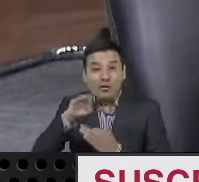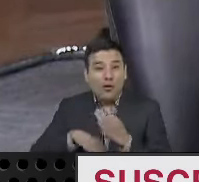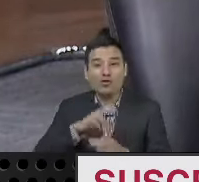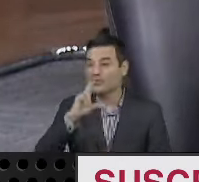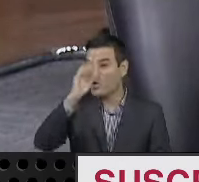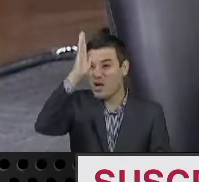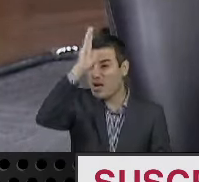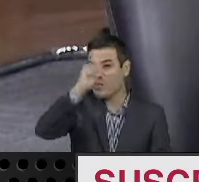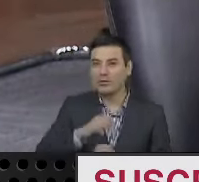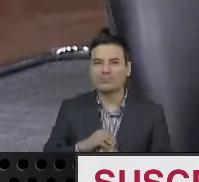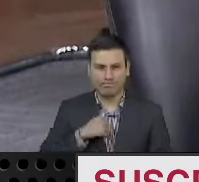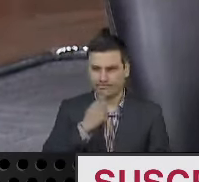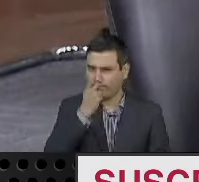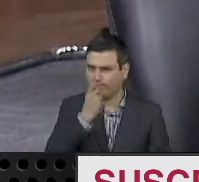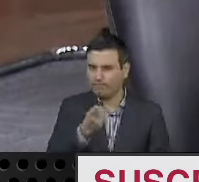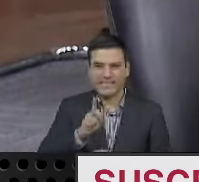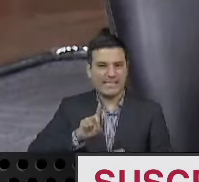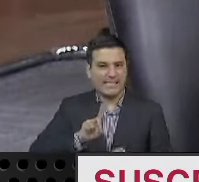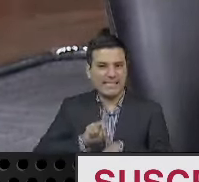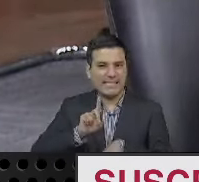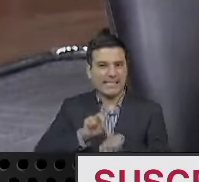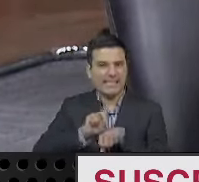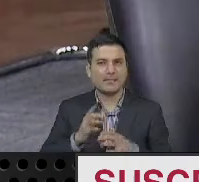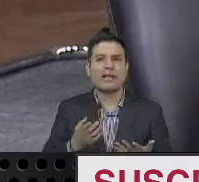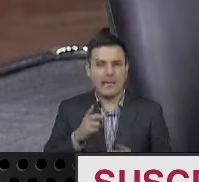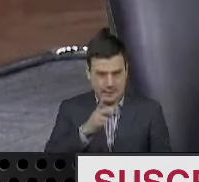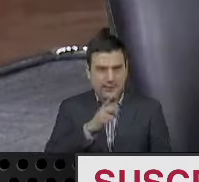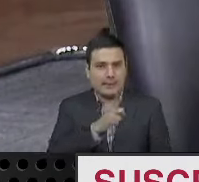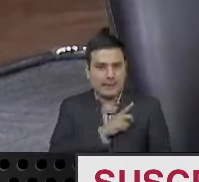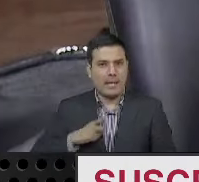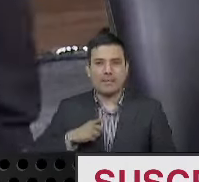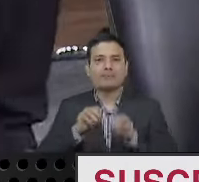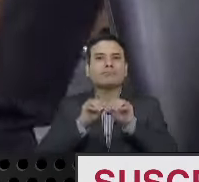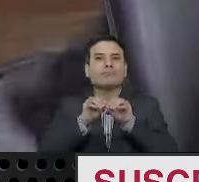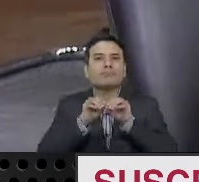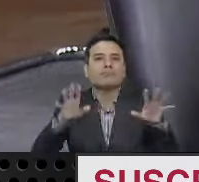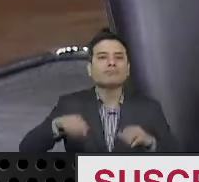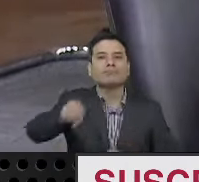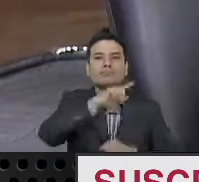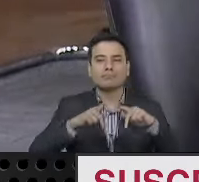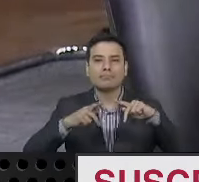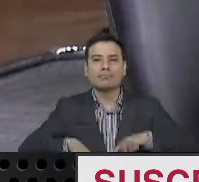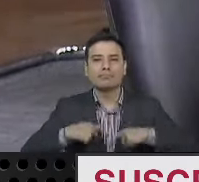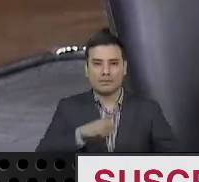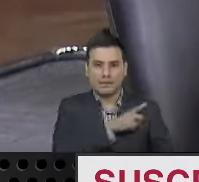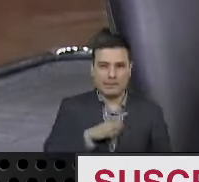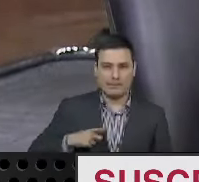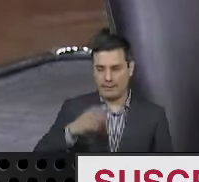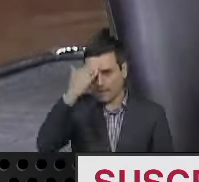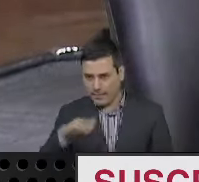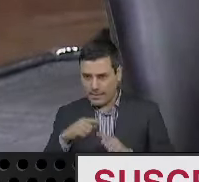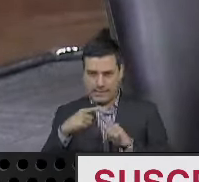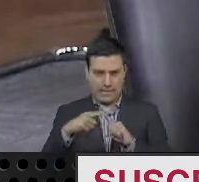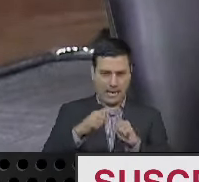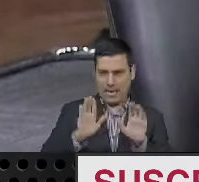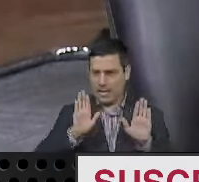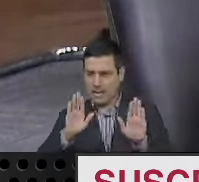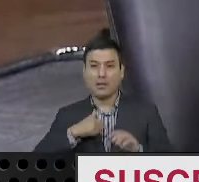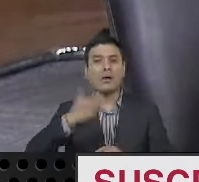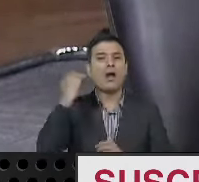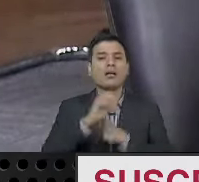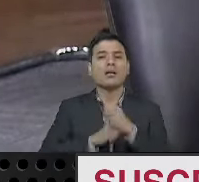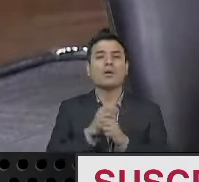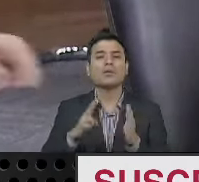lo vamos a repetir todos los días porque lo justo lo dable y lo necesario Es que la gente esté informada de quién es quién y nosotros nos comprometimos en el